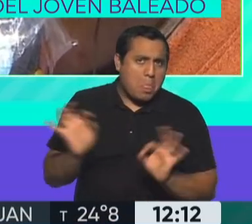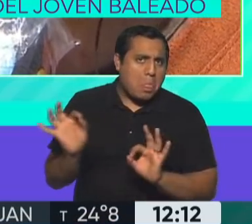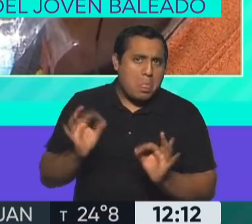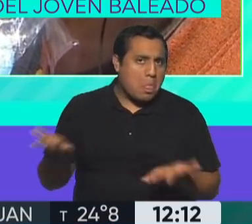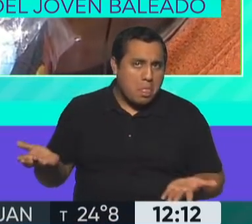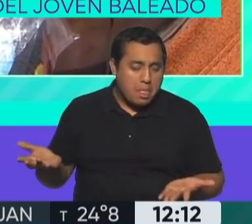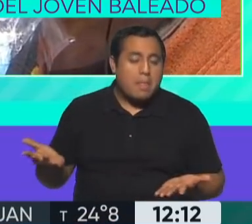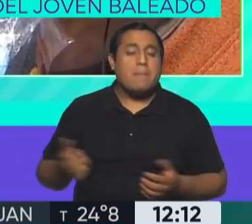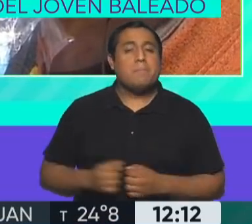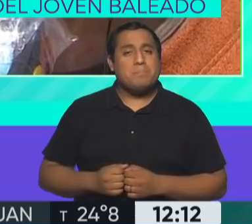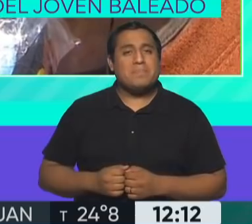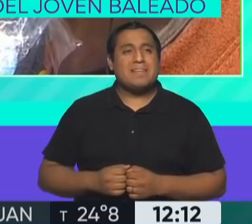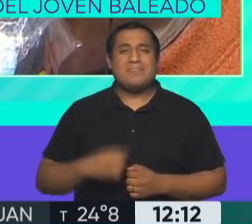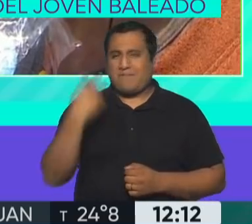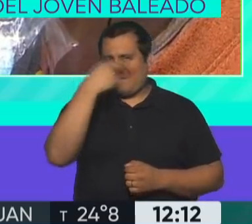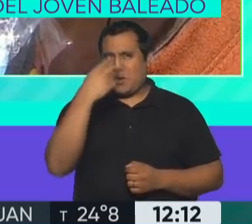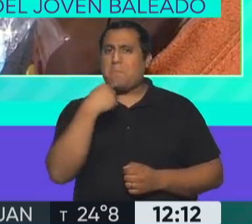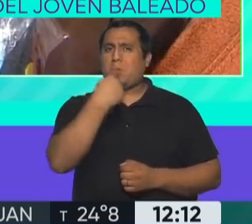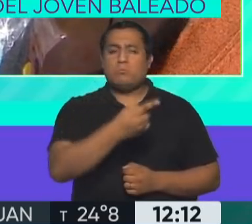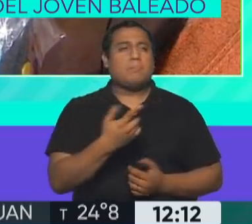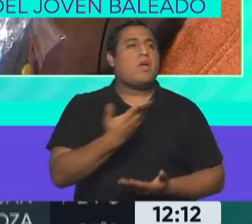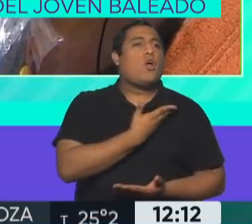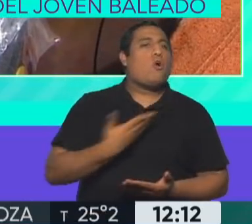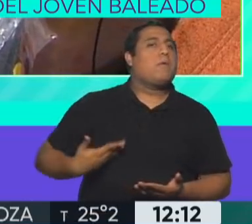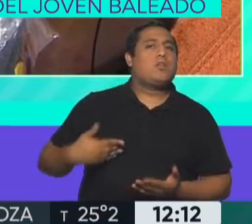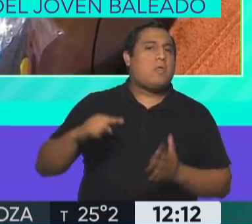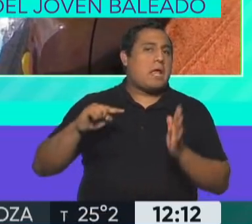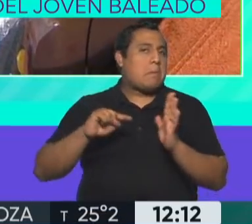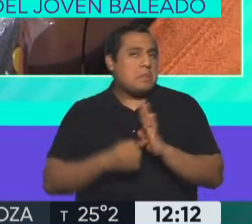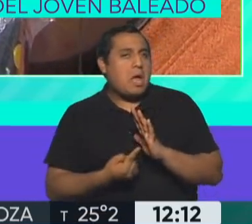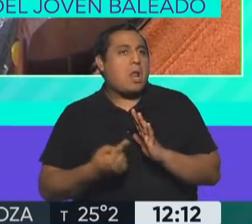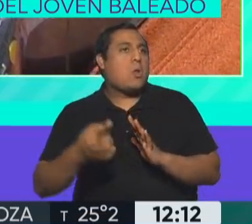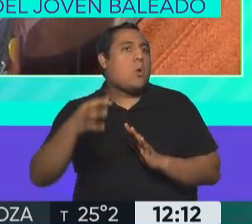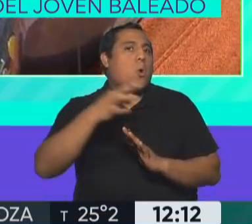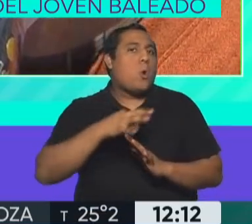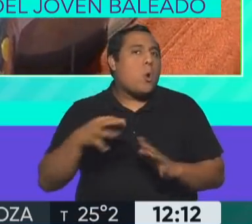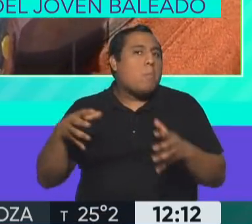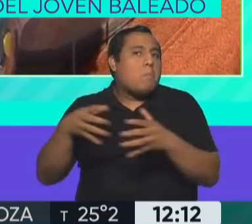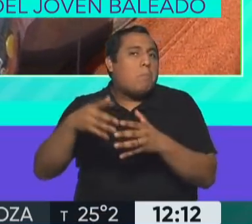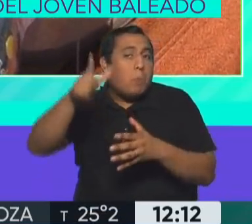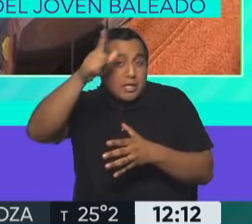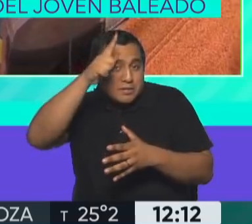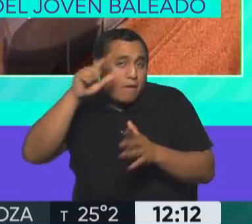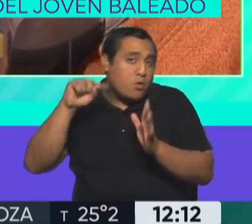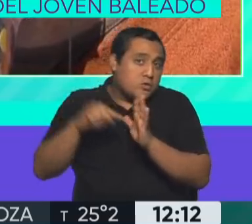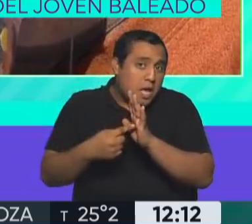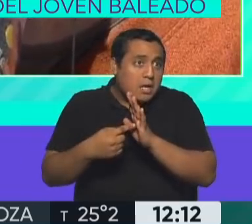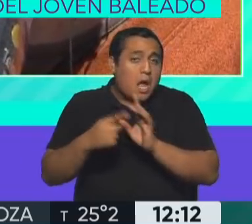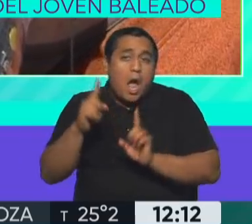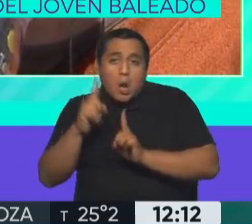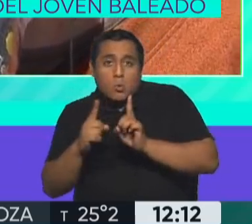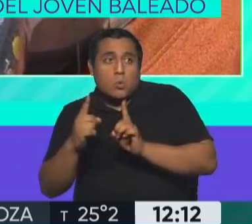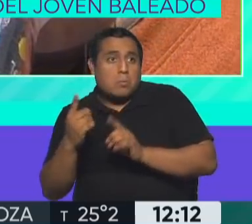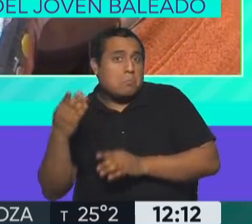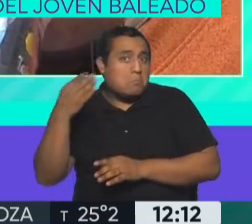nada. Cintia, ¿se acercó alguien del gobierno de la ciudad o de la propia fuerza policial de la ciudad de Buenos Aires? ¿Sabe en qué